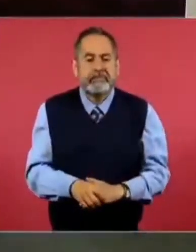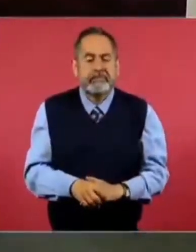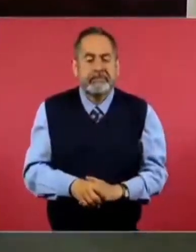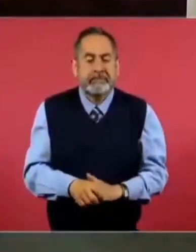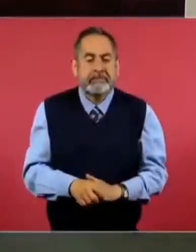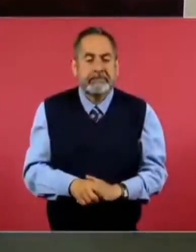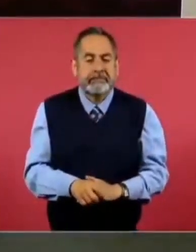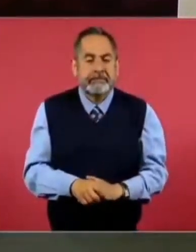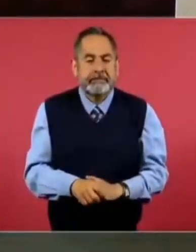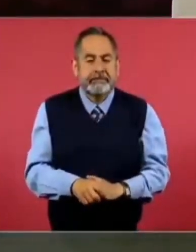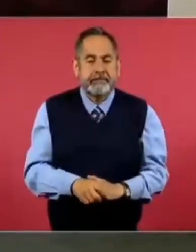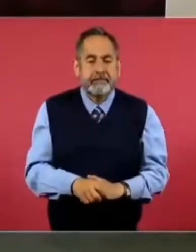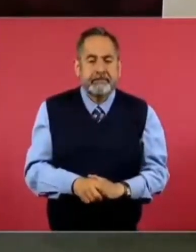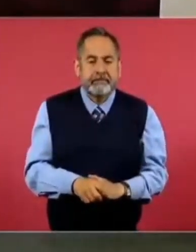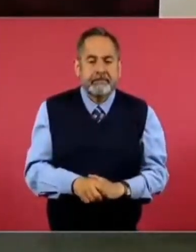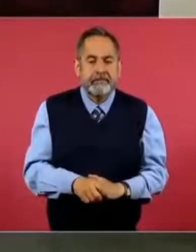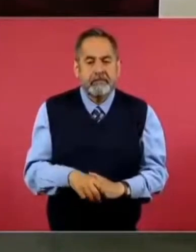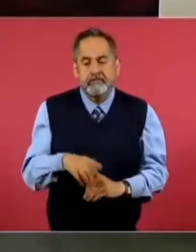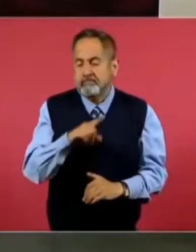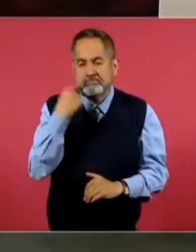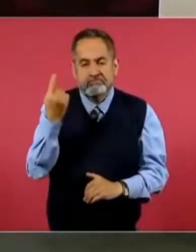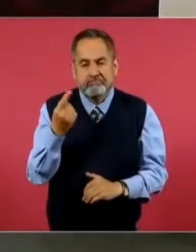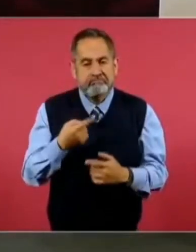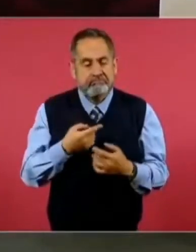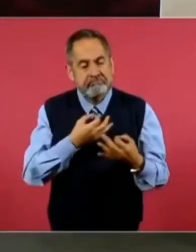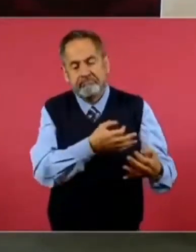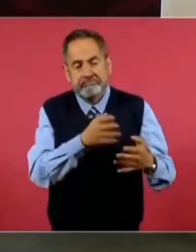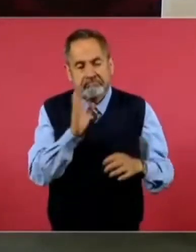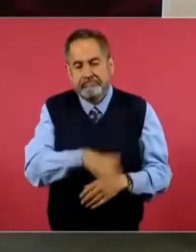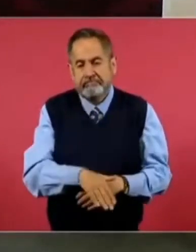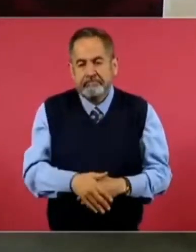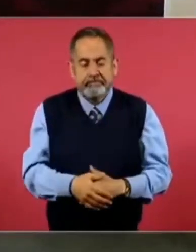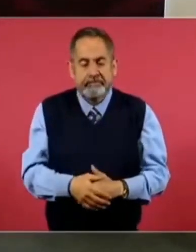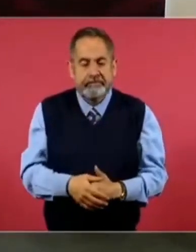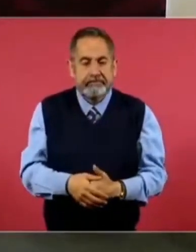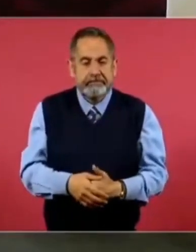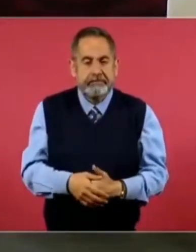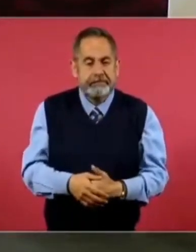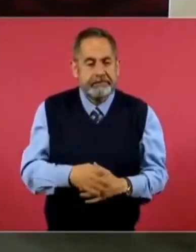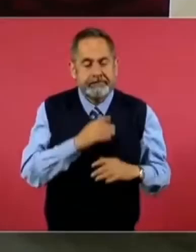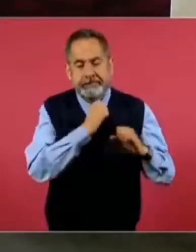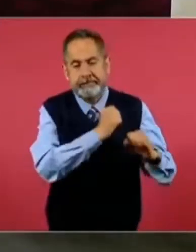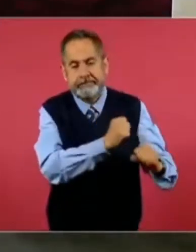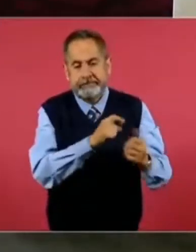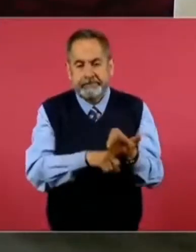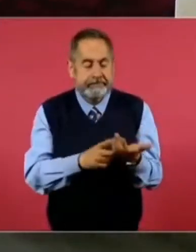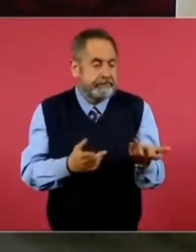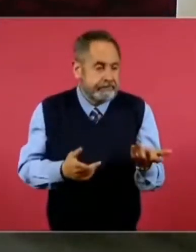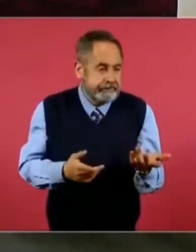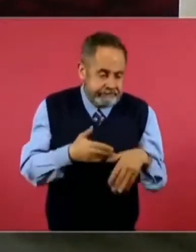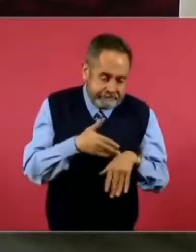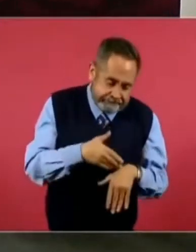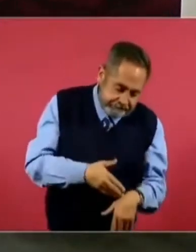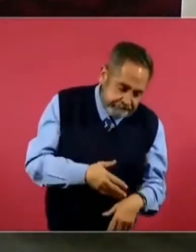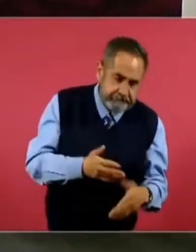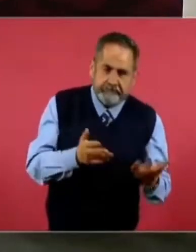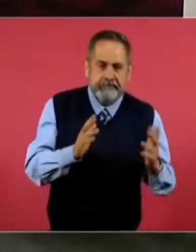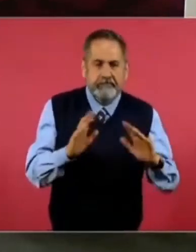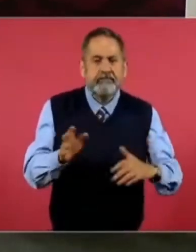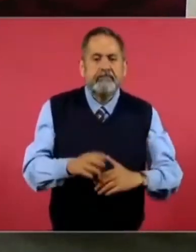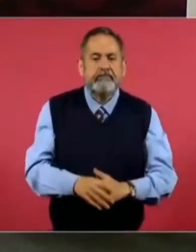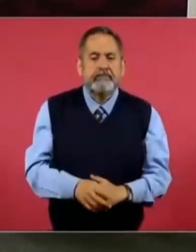este es re de El chantaje claro